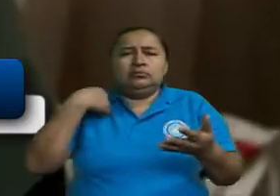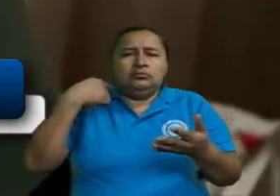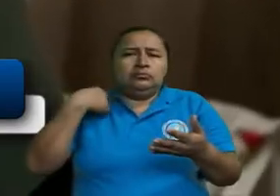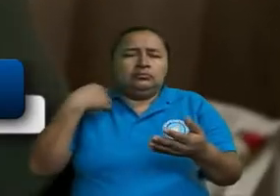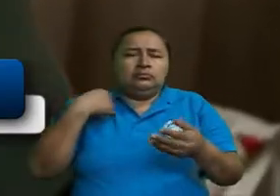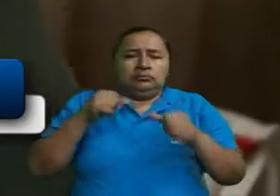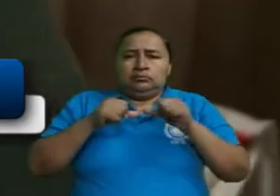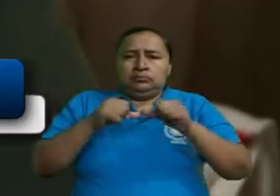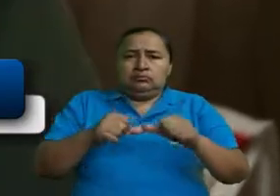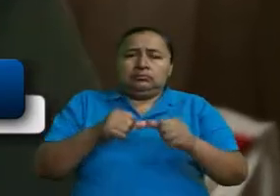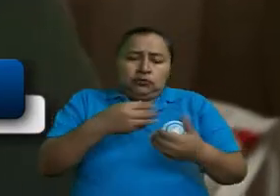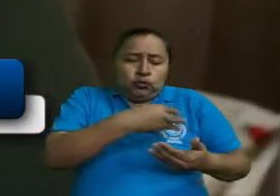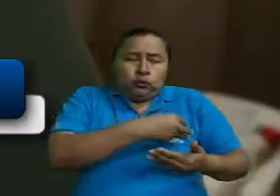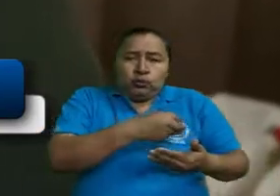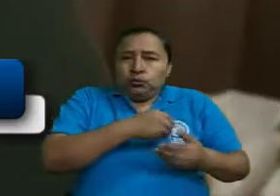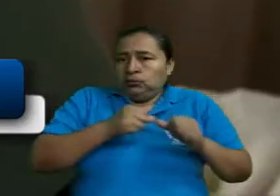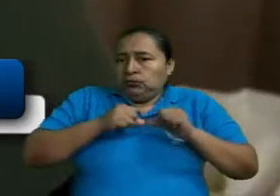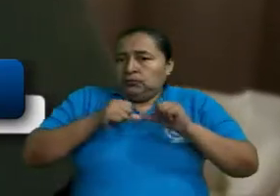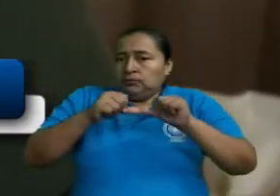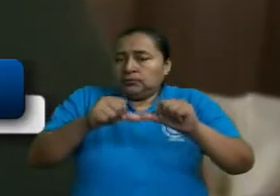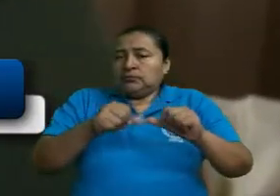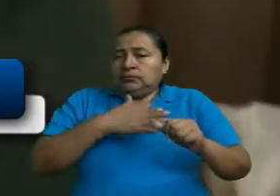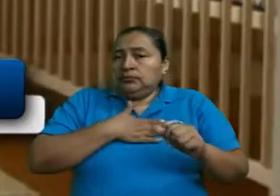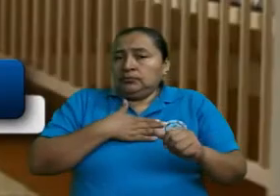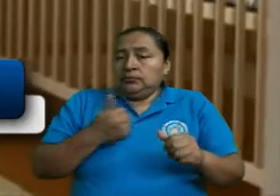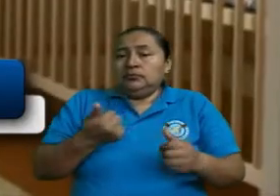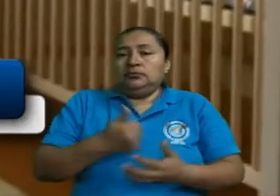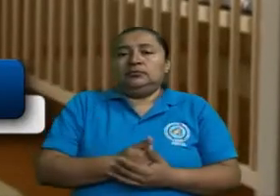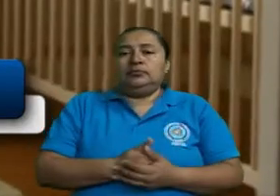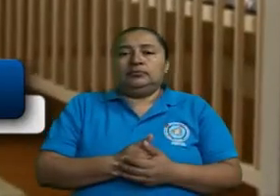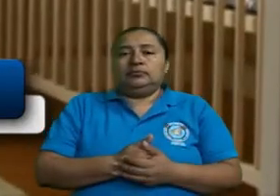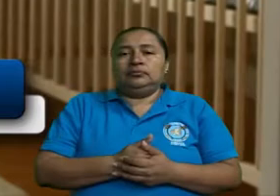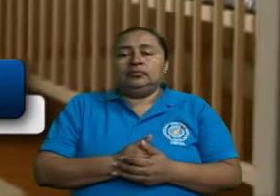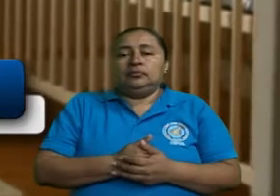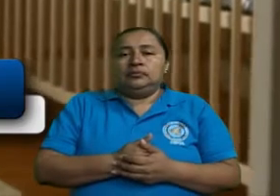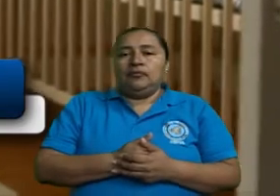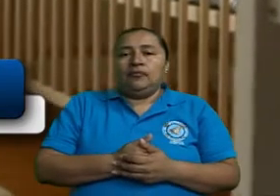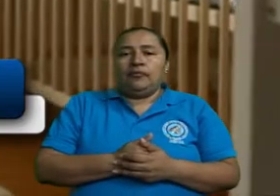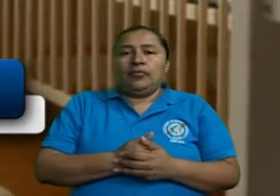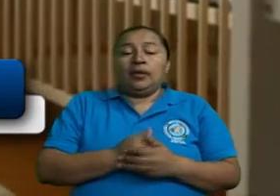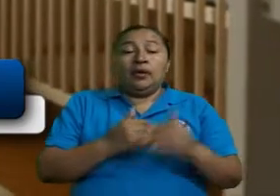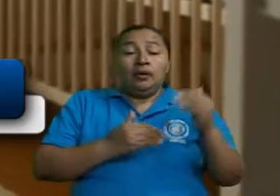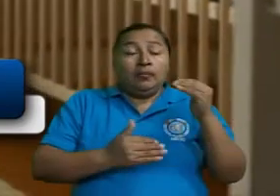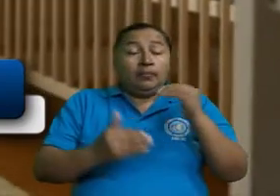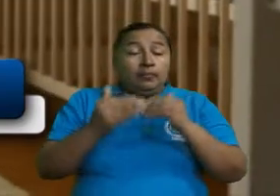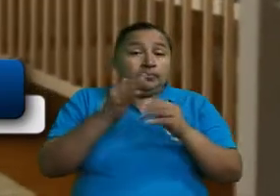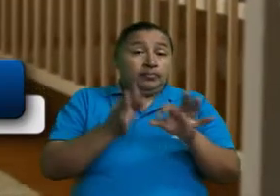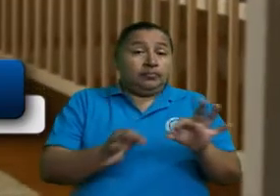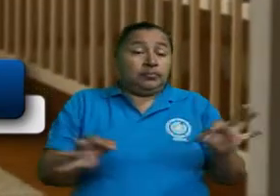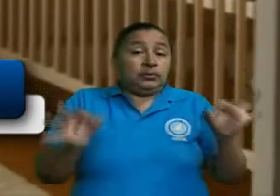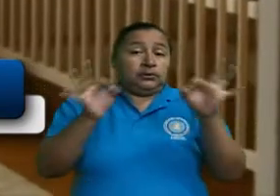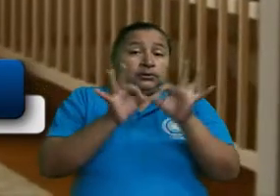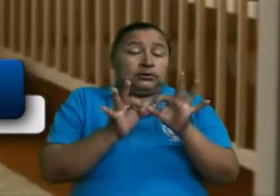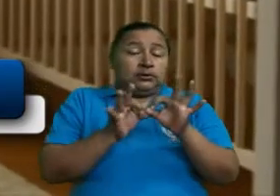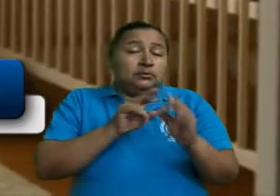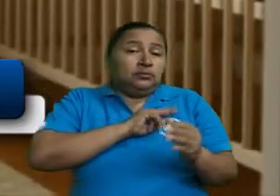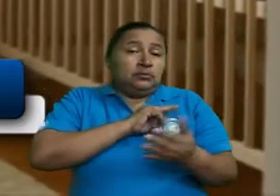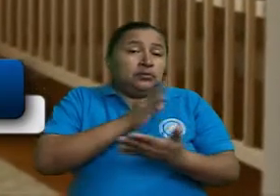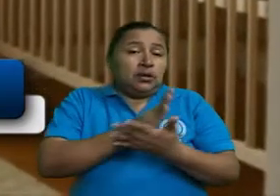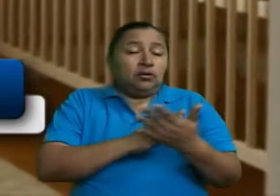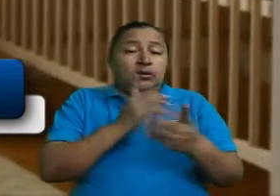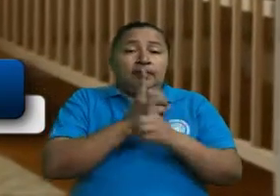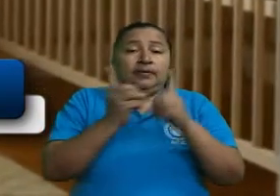mantener la leche materna, pues la leche de pecho. Lo más importante y algo que debe saber